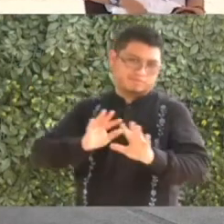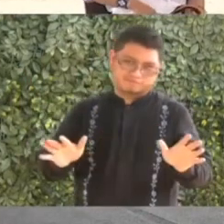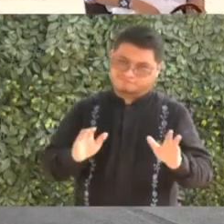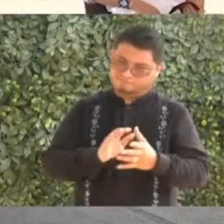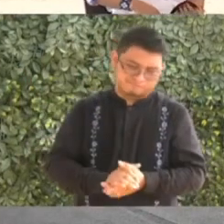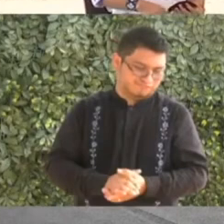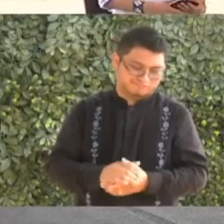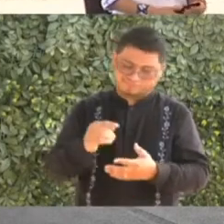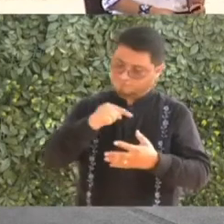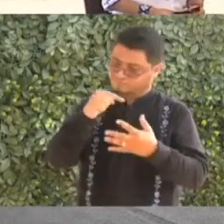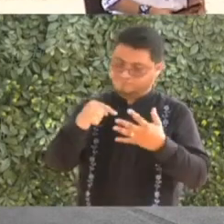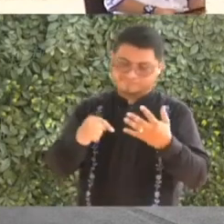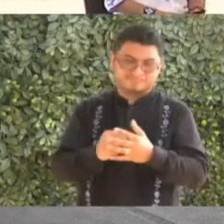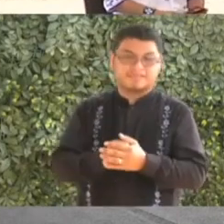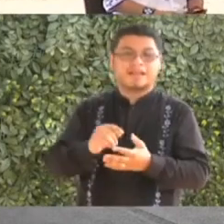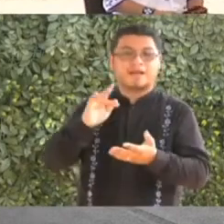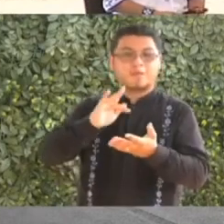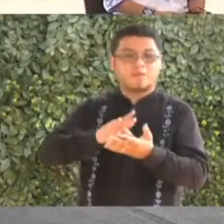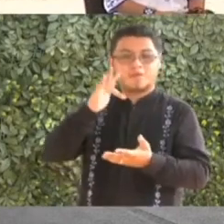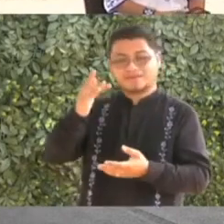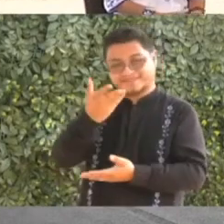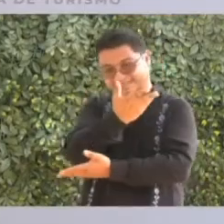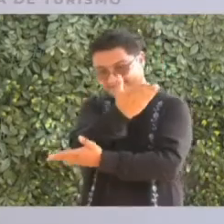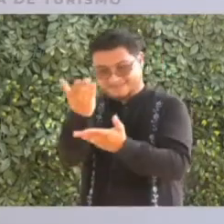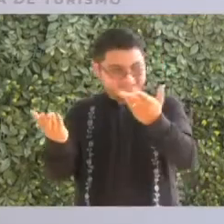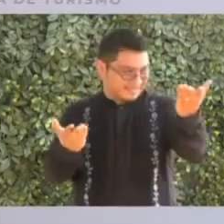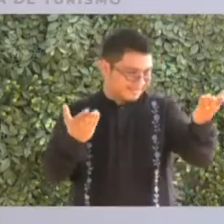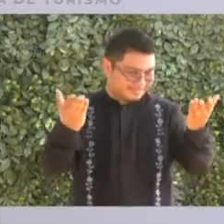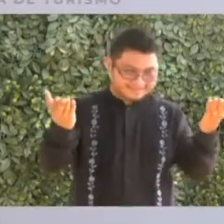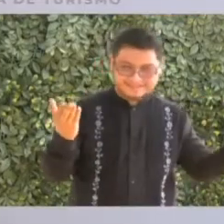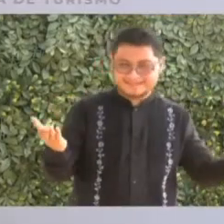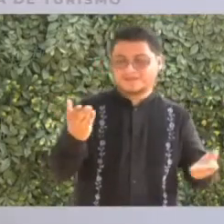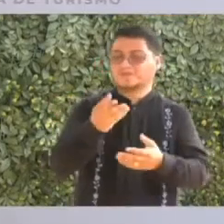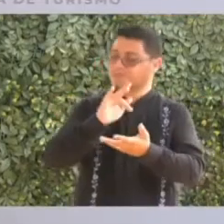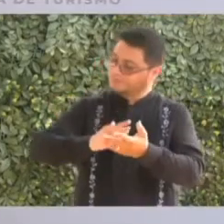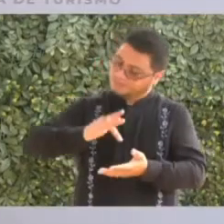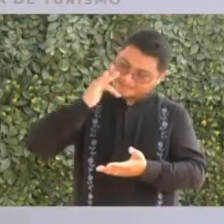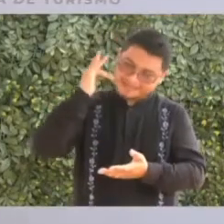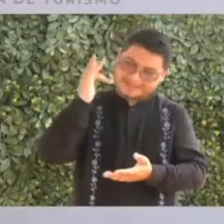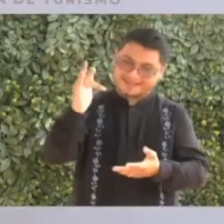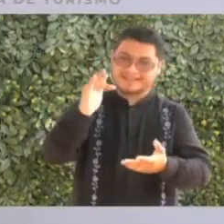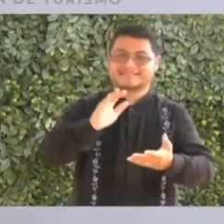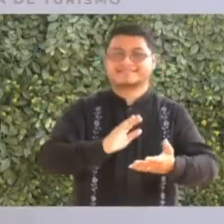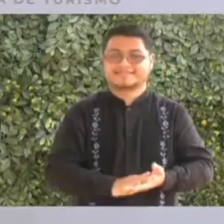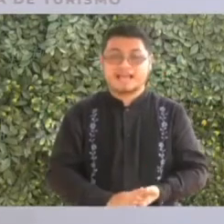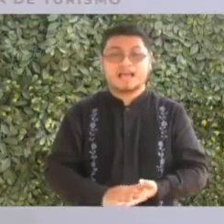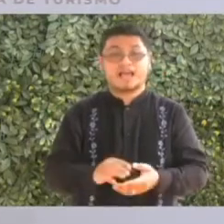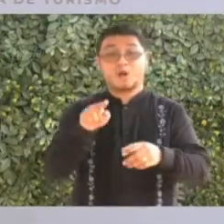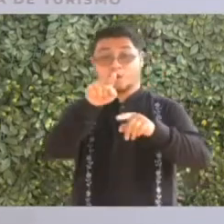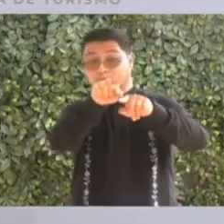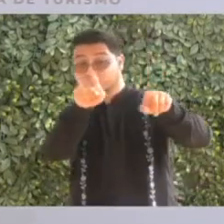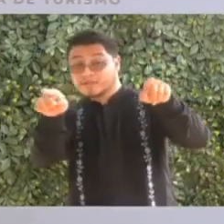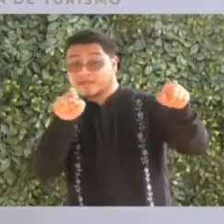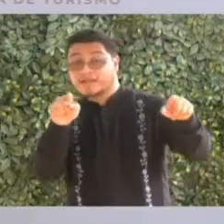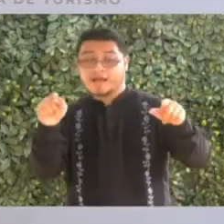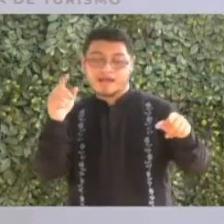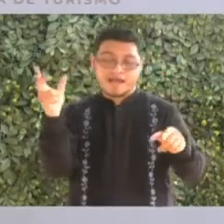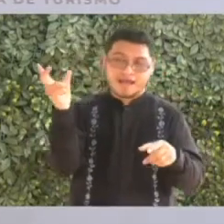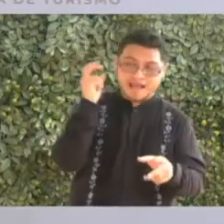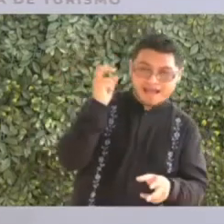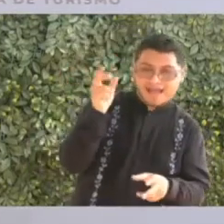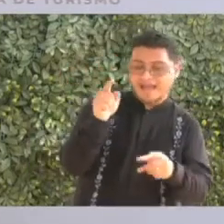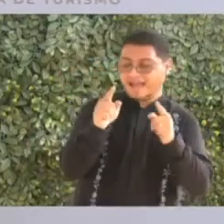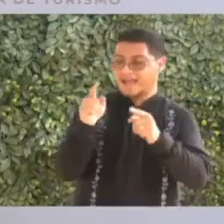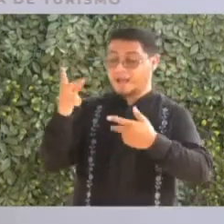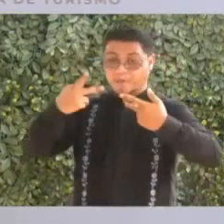Muchas gracias a todas, a todos. Muchas gracias a quienes nos están escuchando del